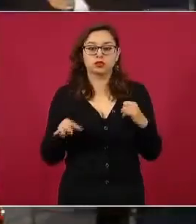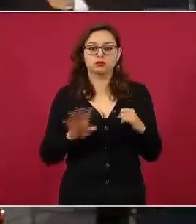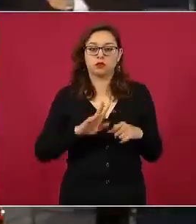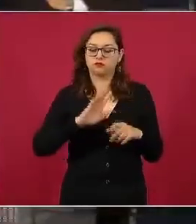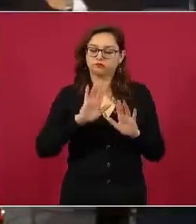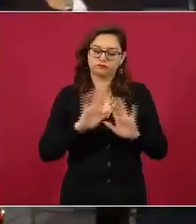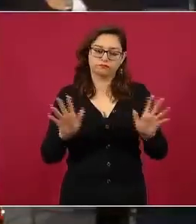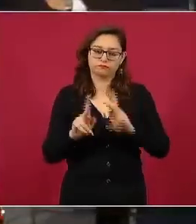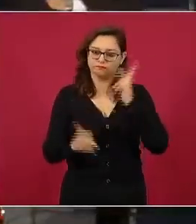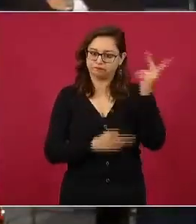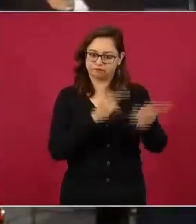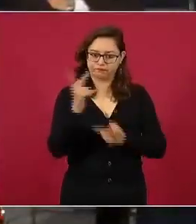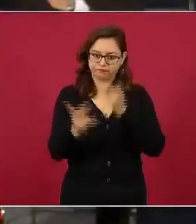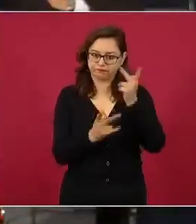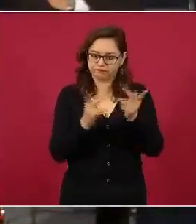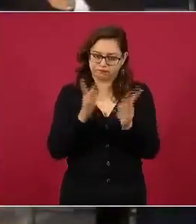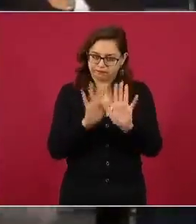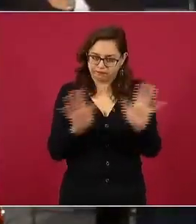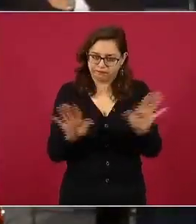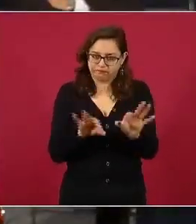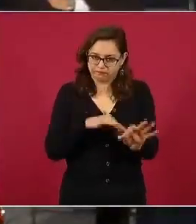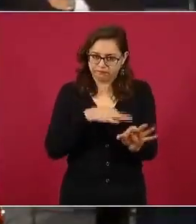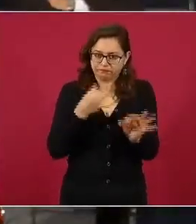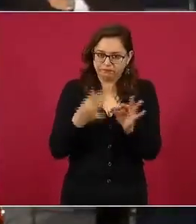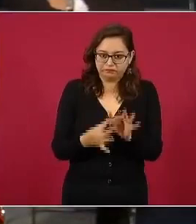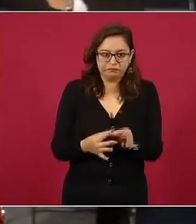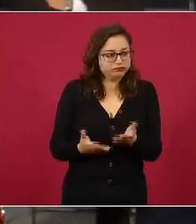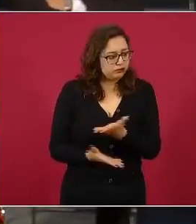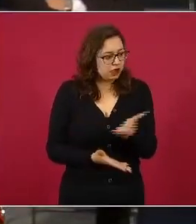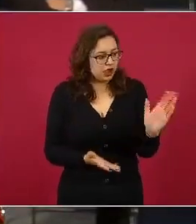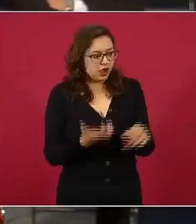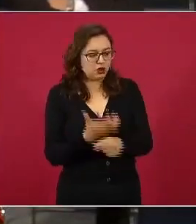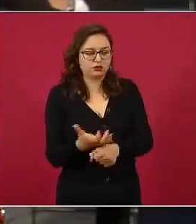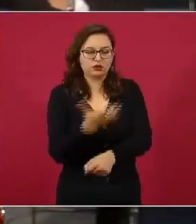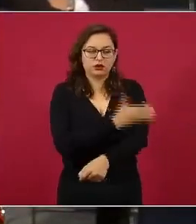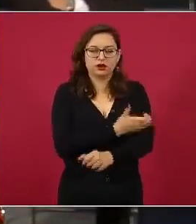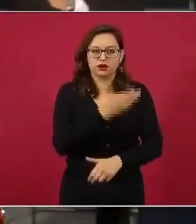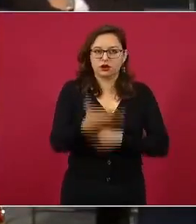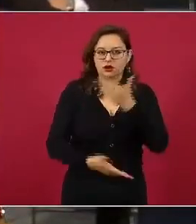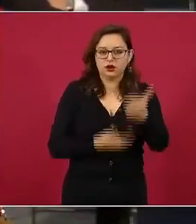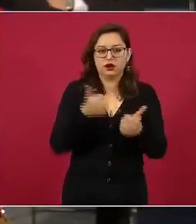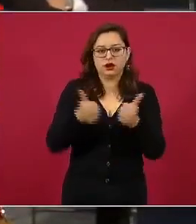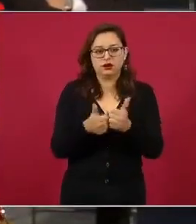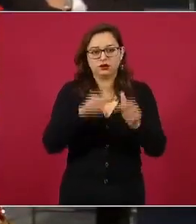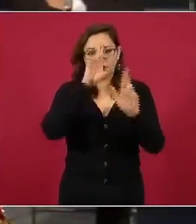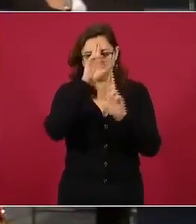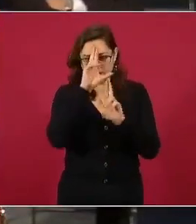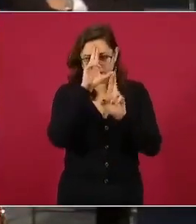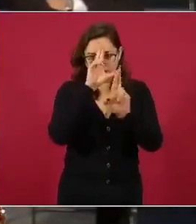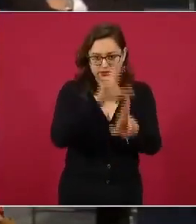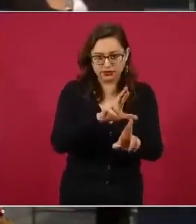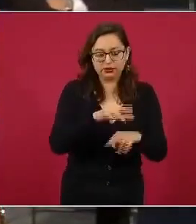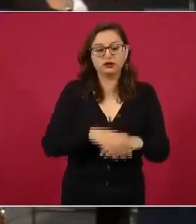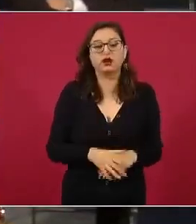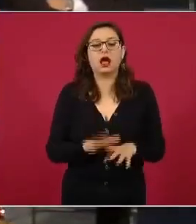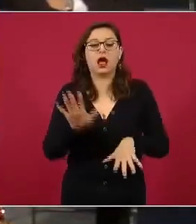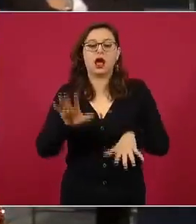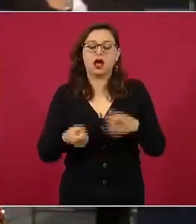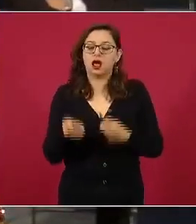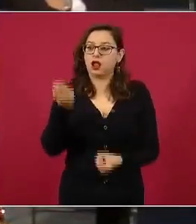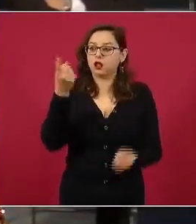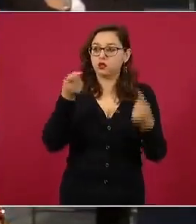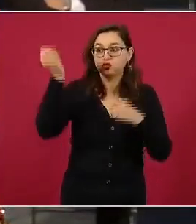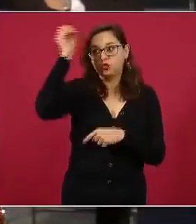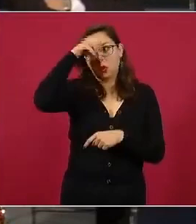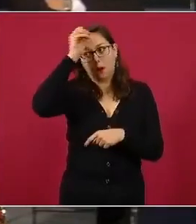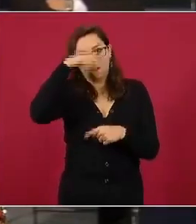pero sí creo que así como aquí se han, y lo digo con todo respeto a mis compañeros, que obviamente podemos tener diferencias, aquí se han expresado en